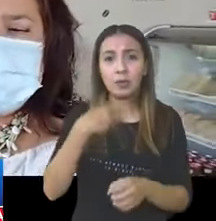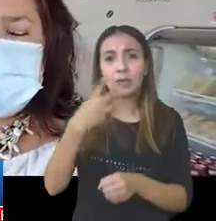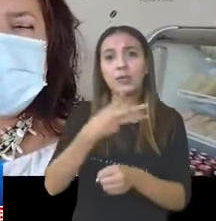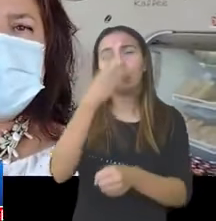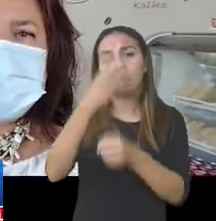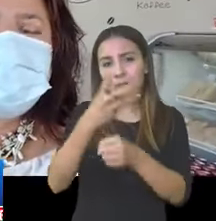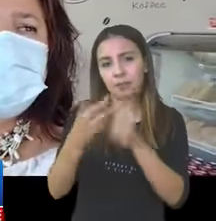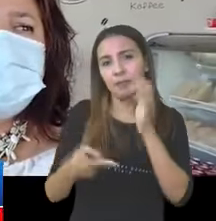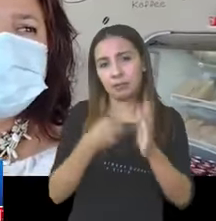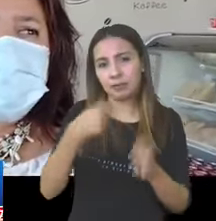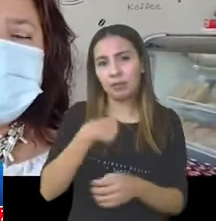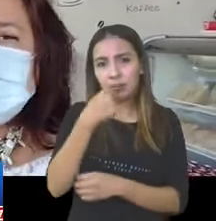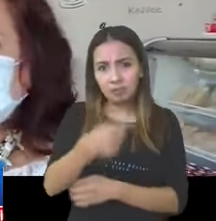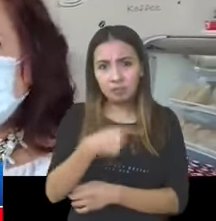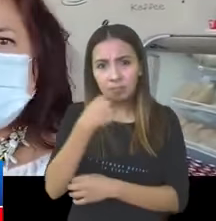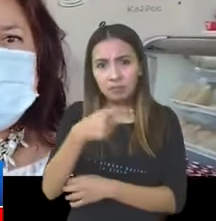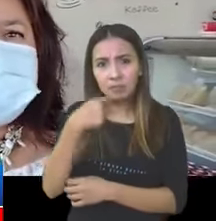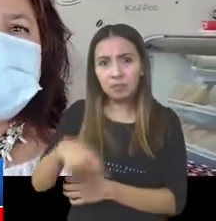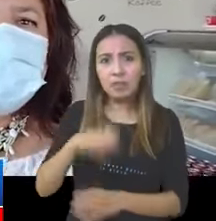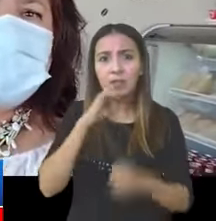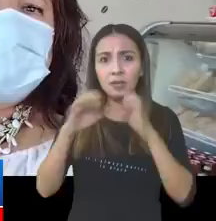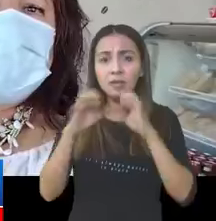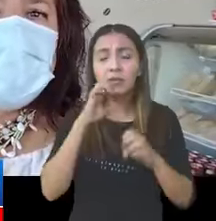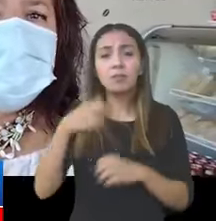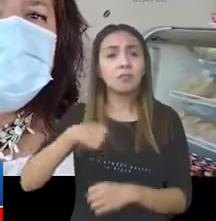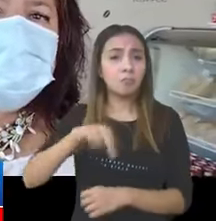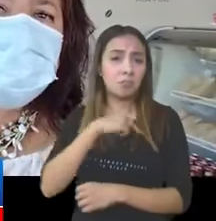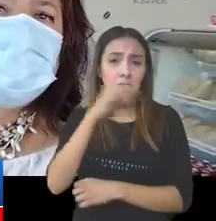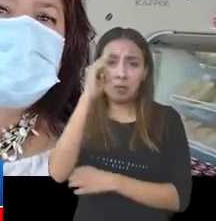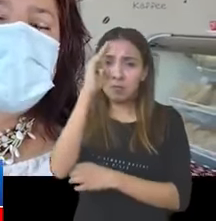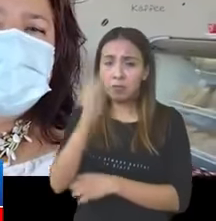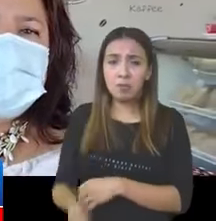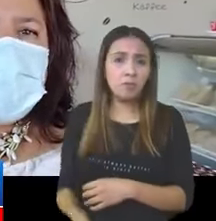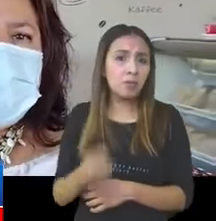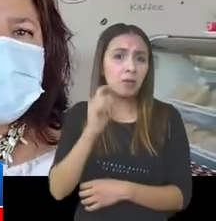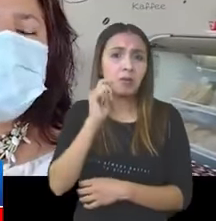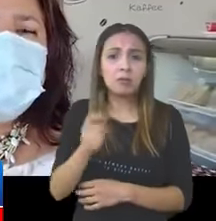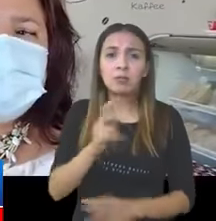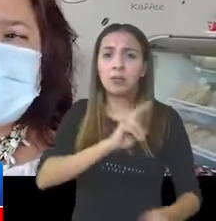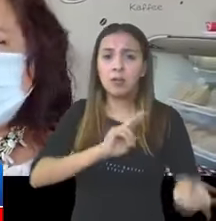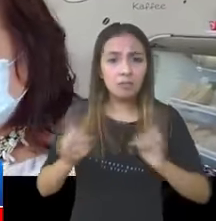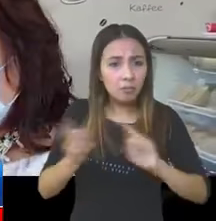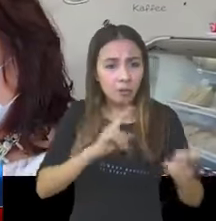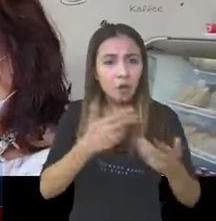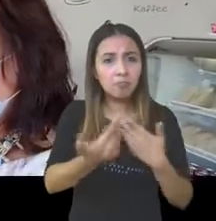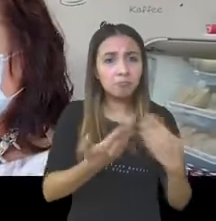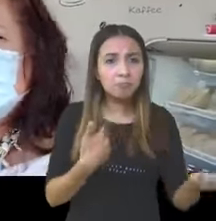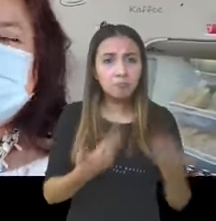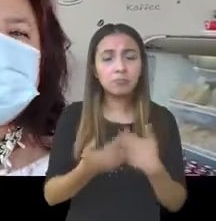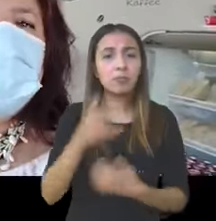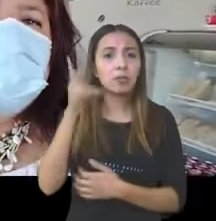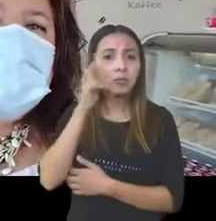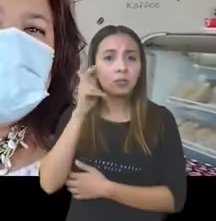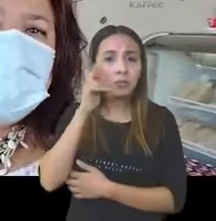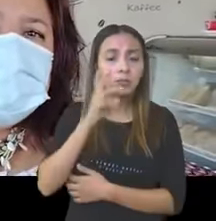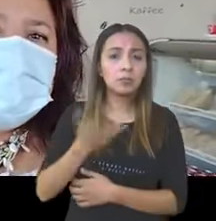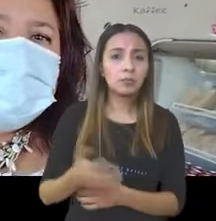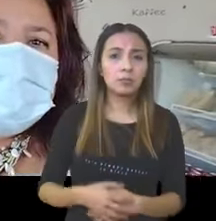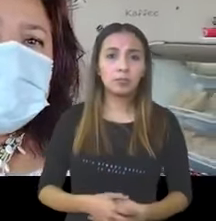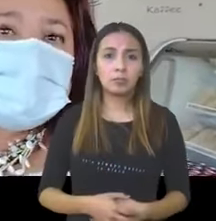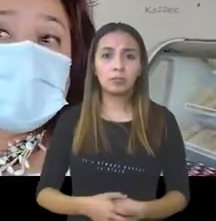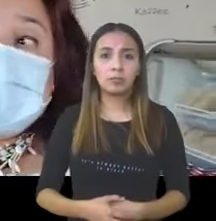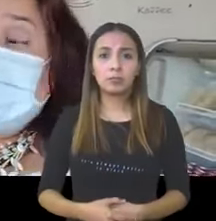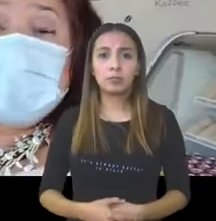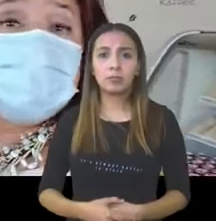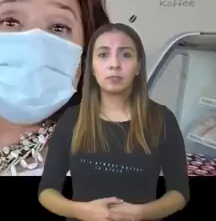reitero, sí, en esta entrevista. Nosotros estamos en la mejor disposición de platicar, de escuchar, ya ahorita les... ¿Y cuándo pagar?